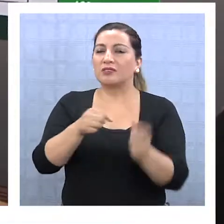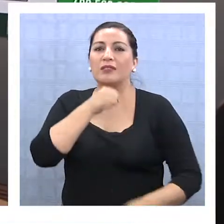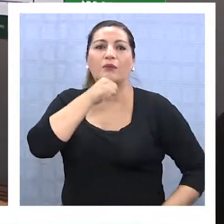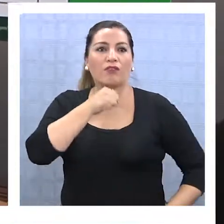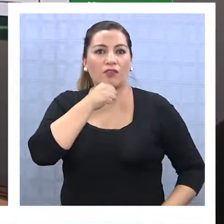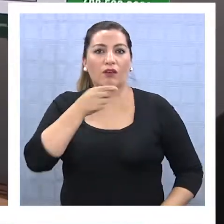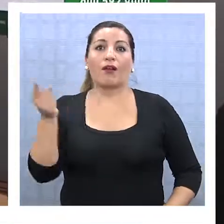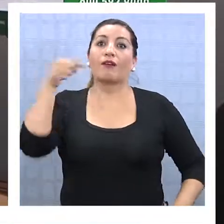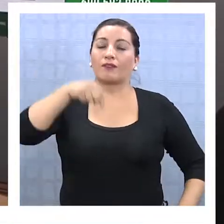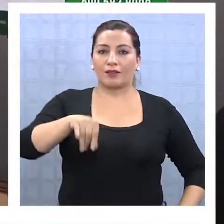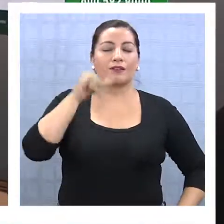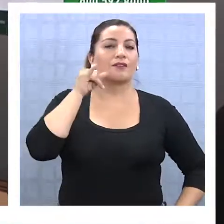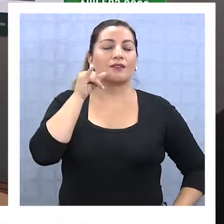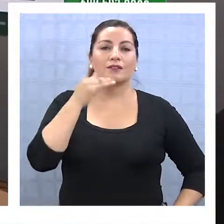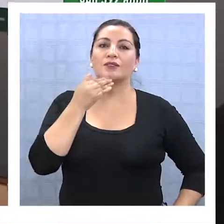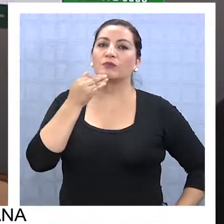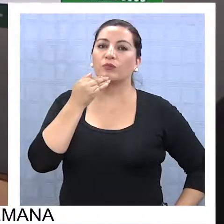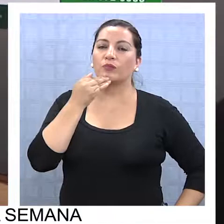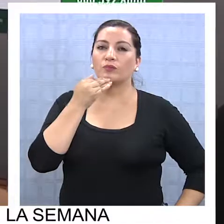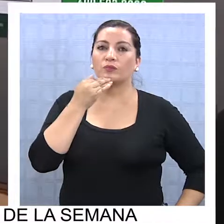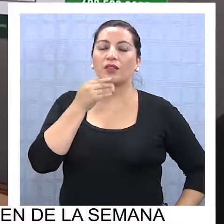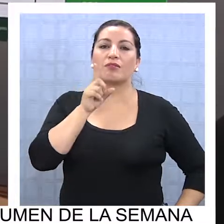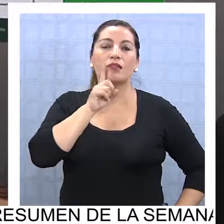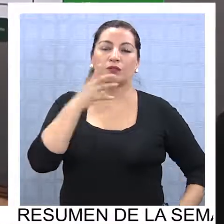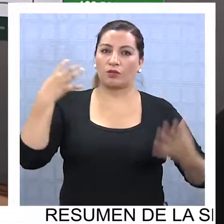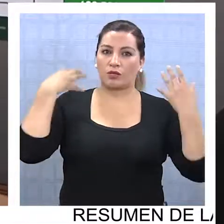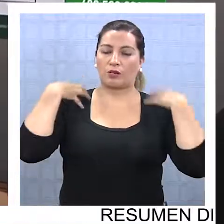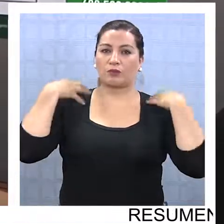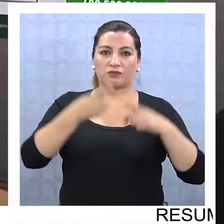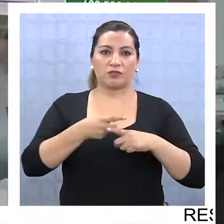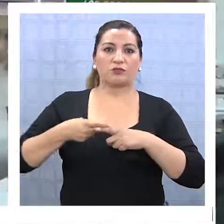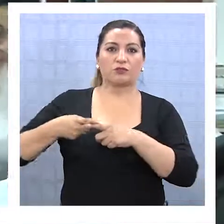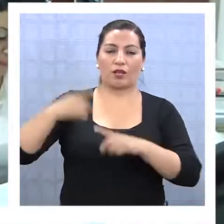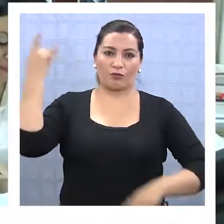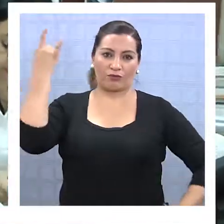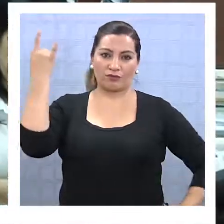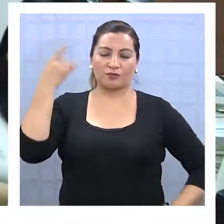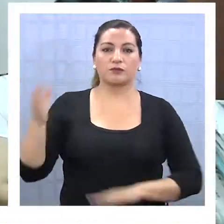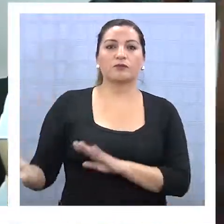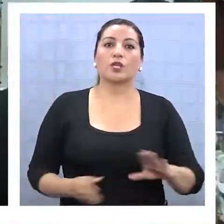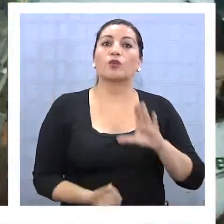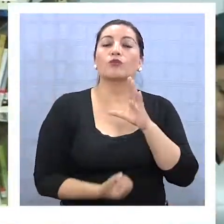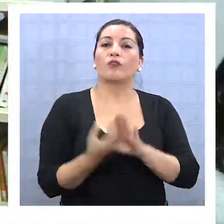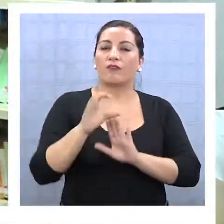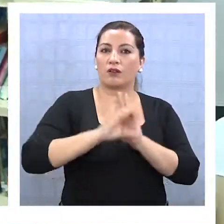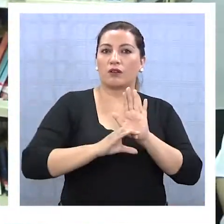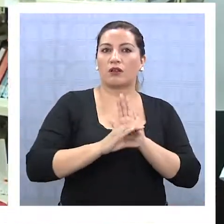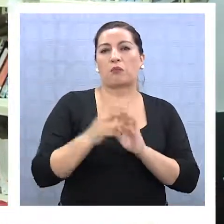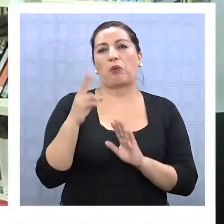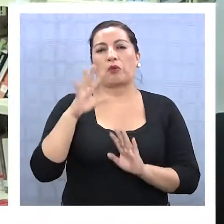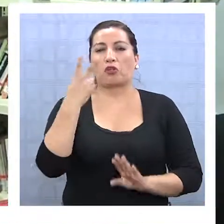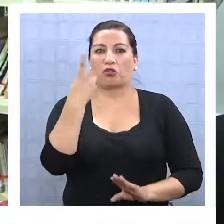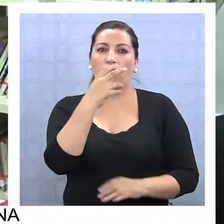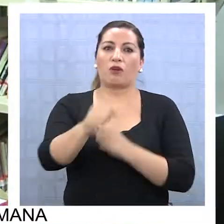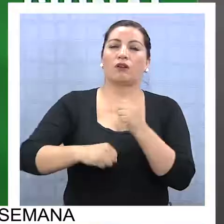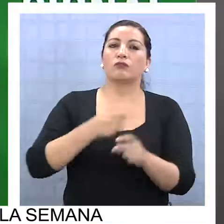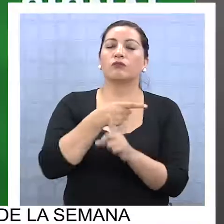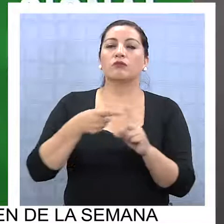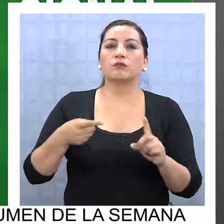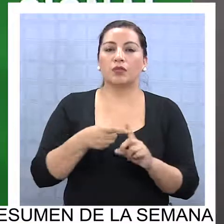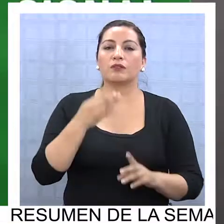traerla acá para también tener una responsabilidad social como universidad. Nuevas carreras que duran dos años y medio,